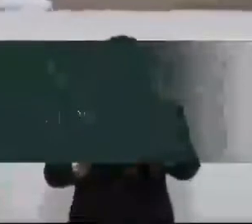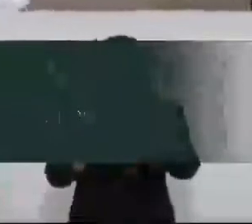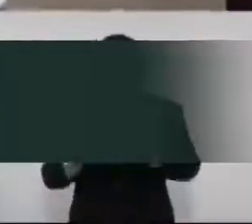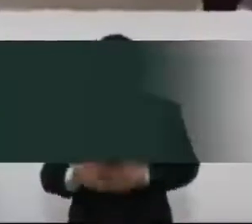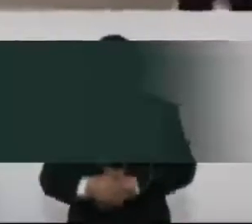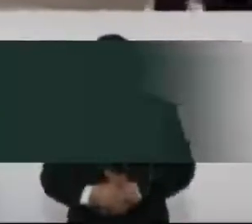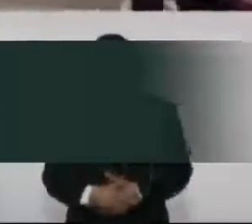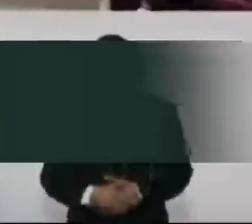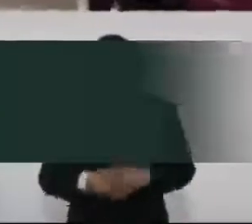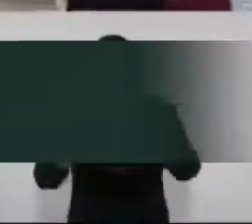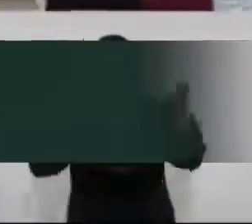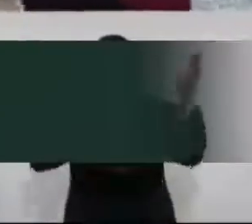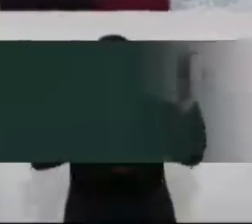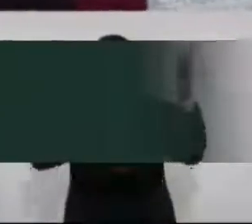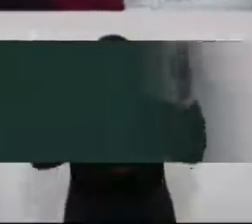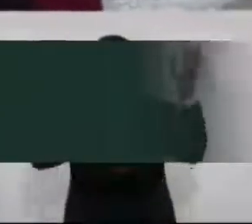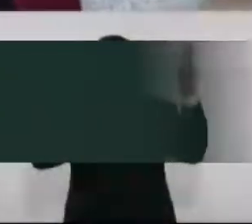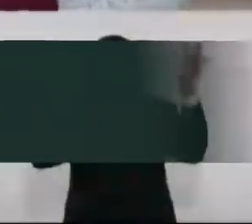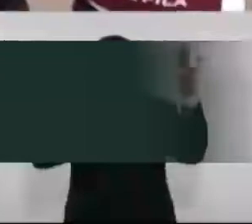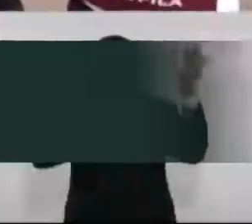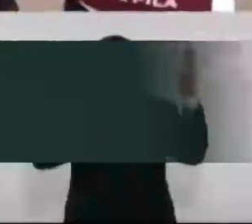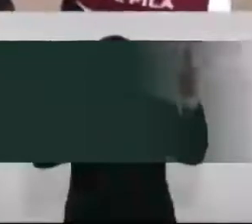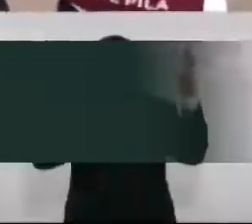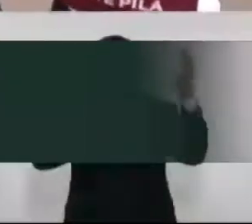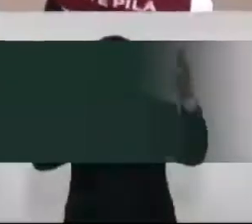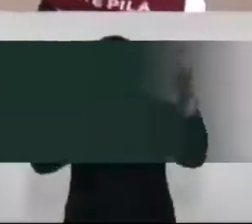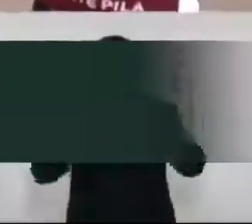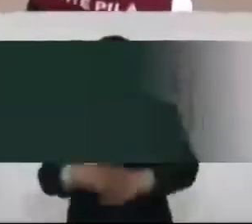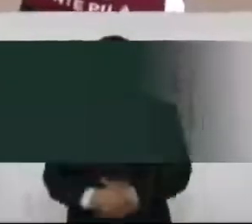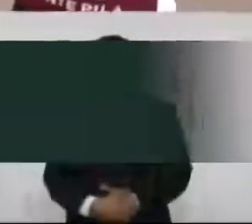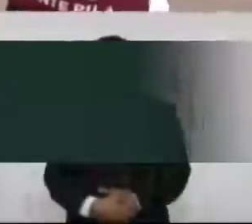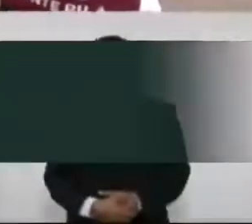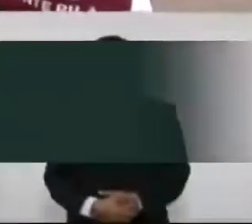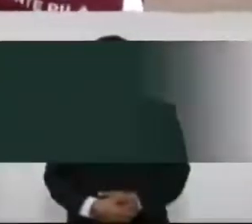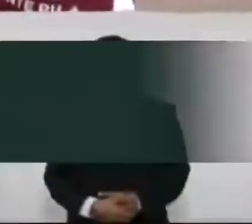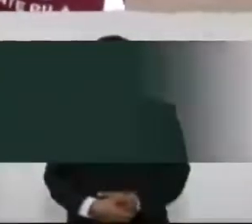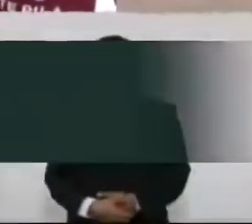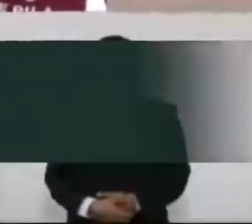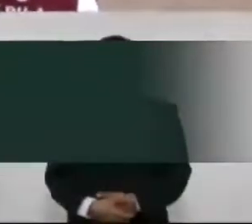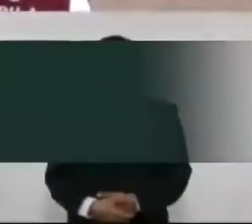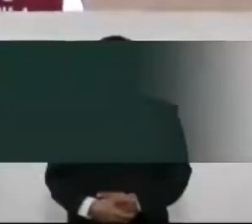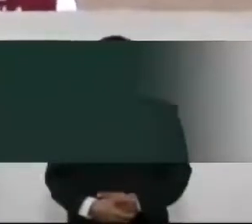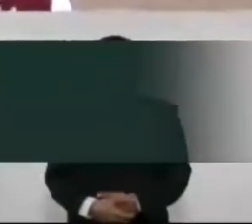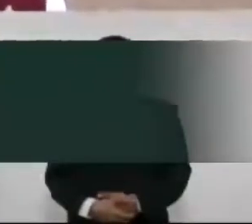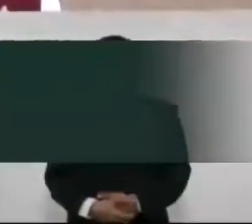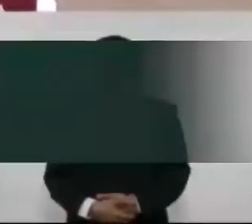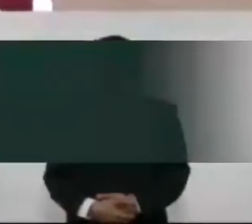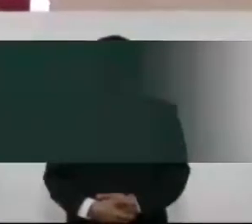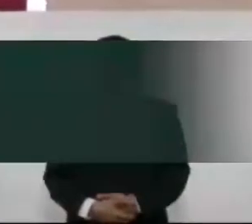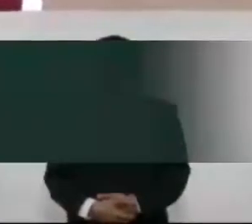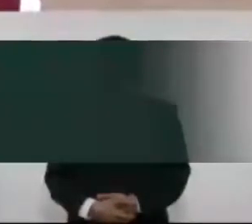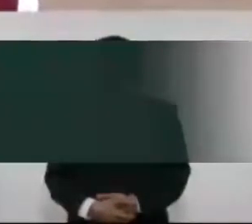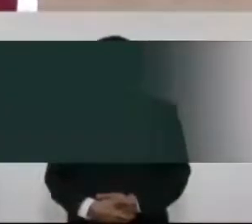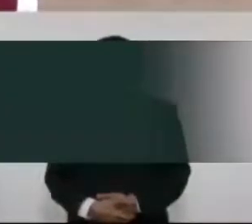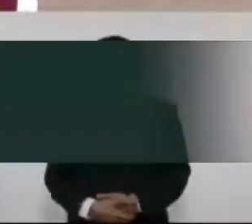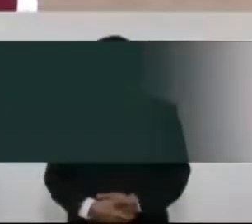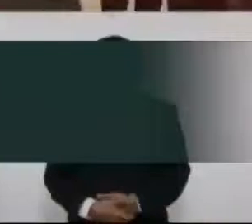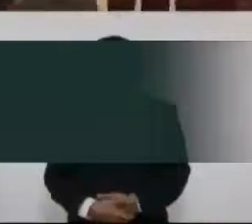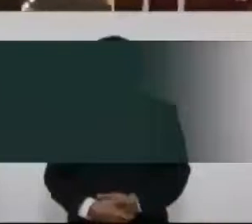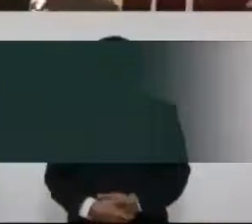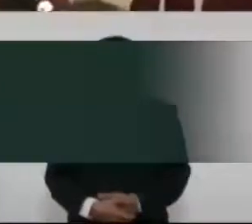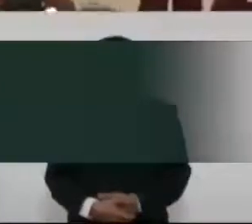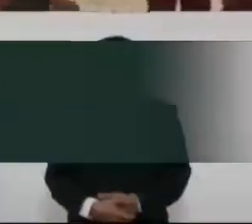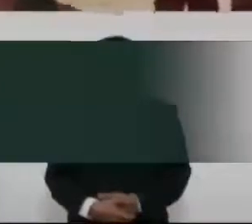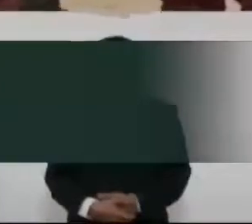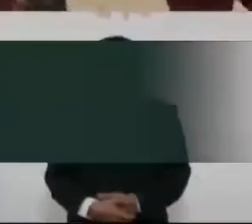La jefa de gobierno, Claudia Sheinbaum, tomó el juramento de 1.900 promotoras y promotores deportivos del programa social Ponte